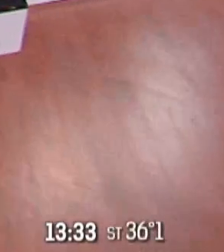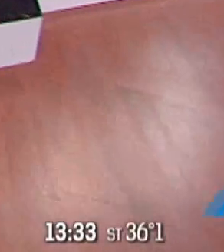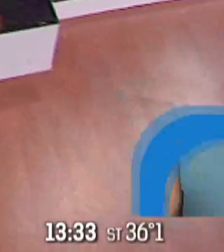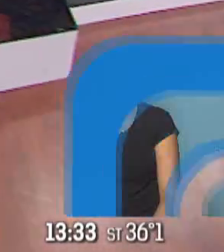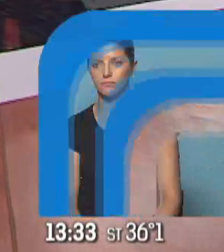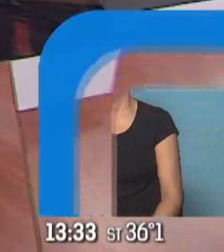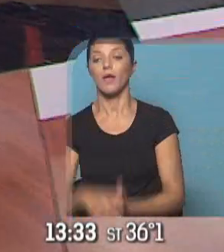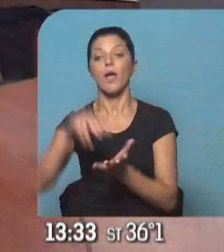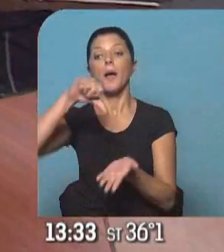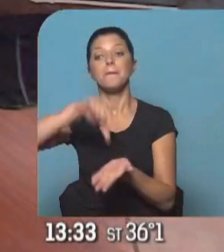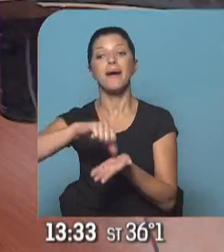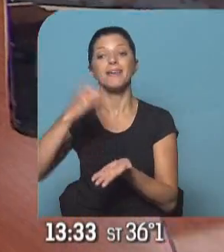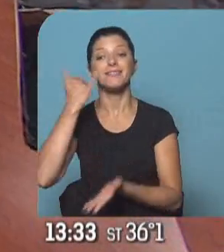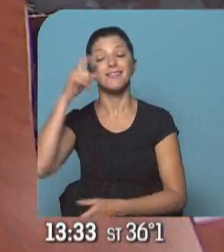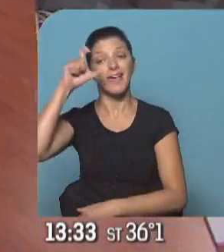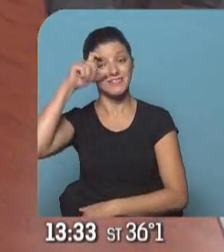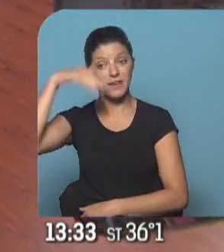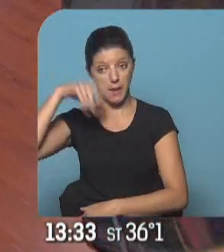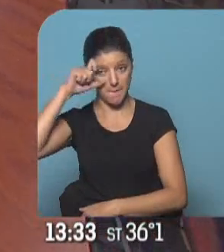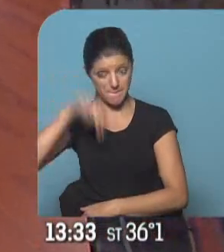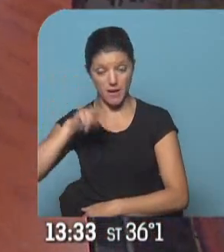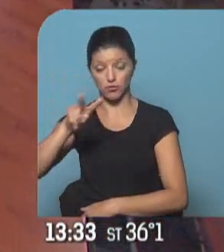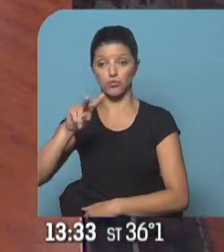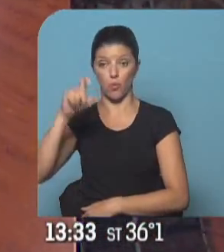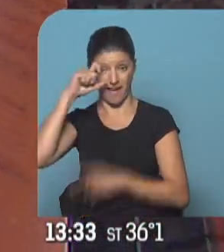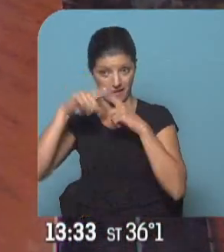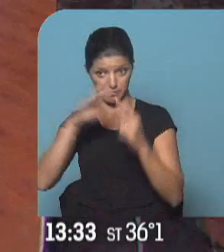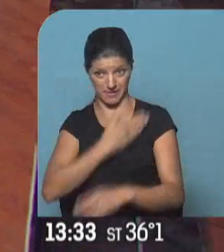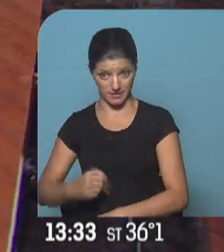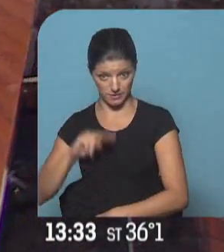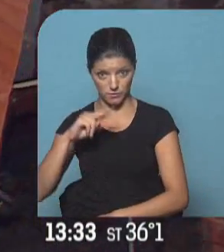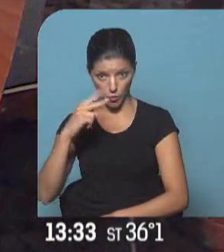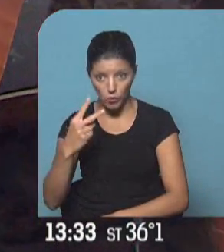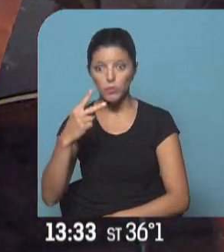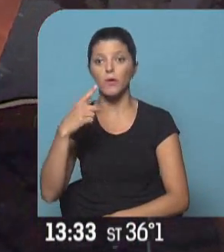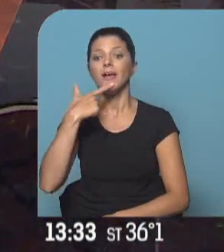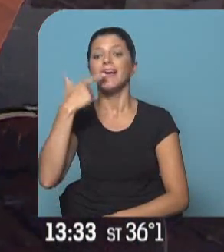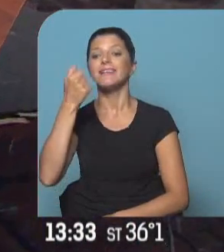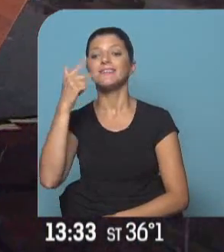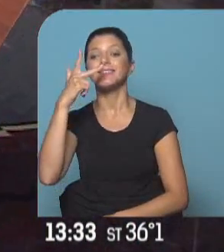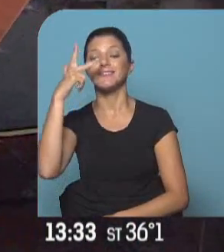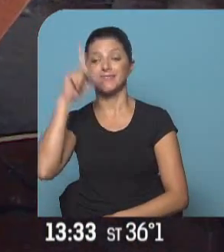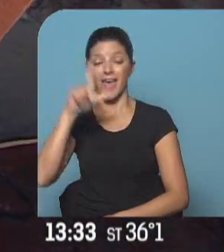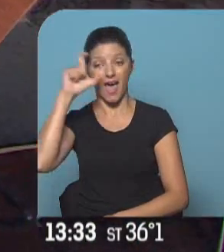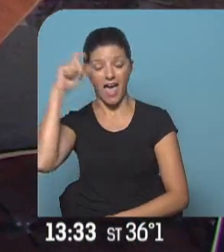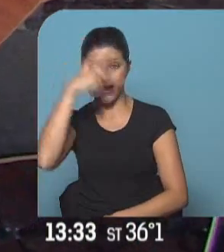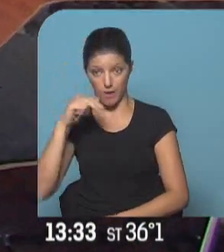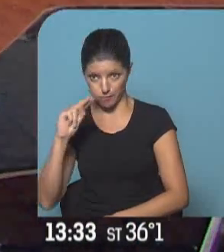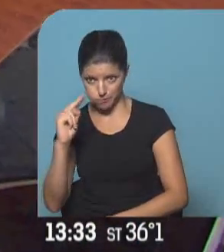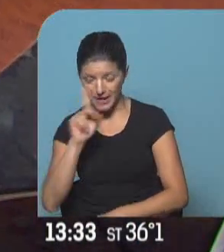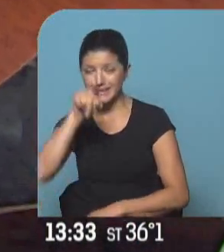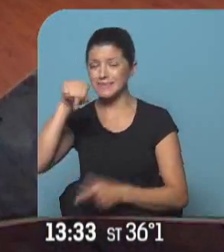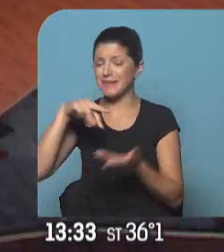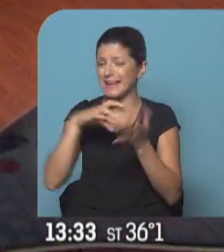En Yemen, el asesinato del expresidente Ali Abdalá Saleh agrava la crisis de ese país, precisamente dificultando una